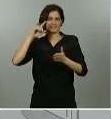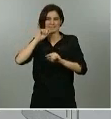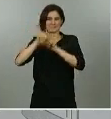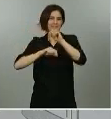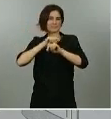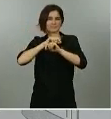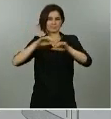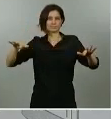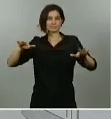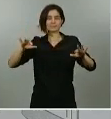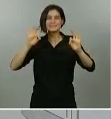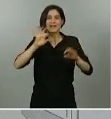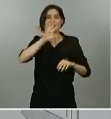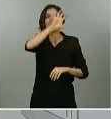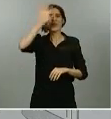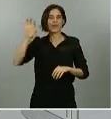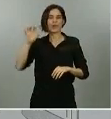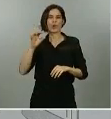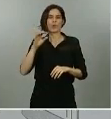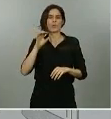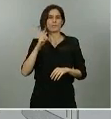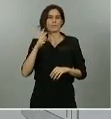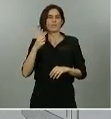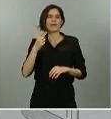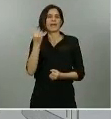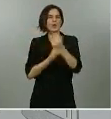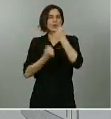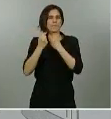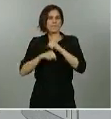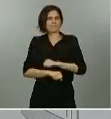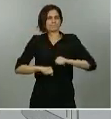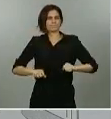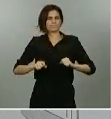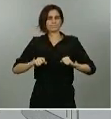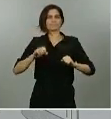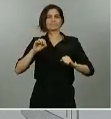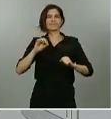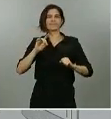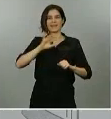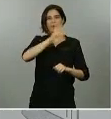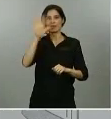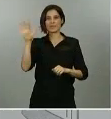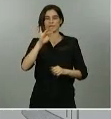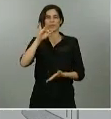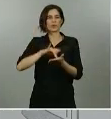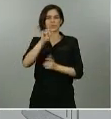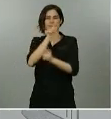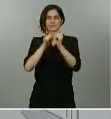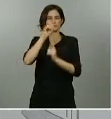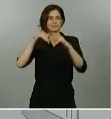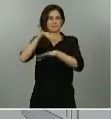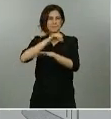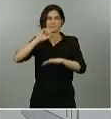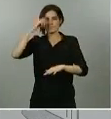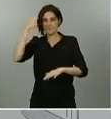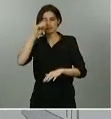grandes economías occidentales que concentran el mayor tránsito de personas: Estados Unidos, el Reino Unido, Italia, Francia y nuestro